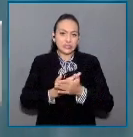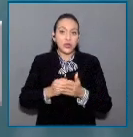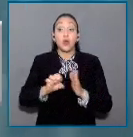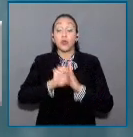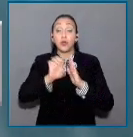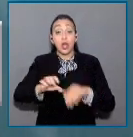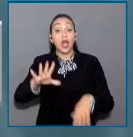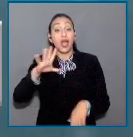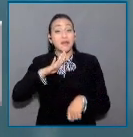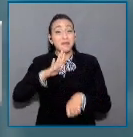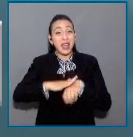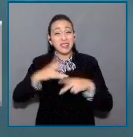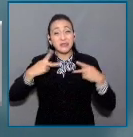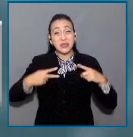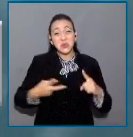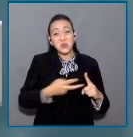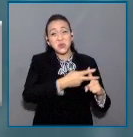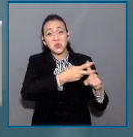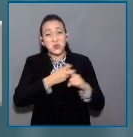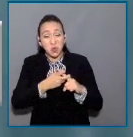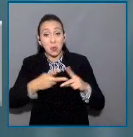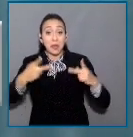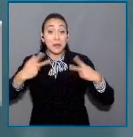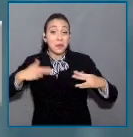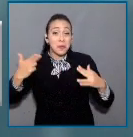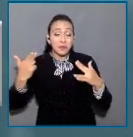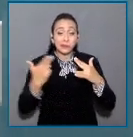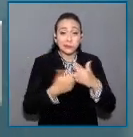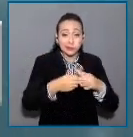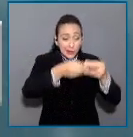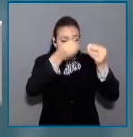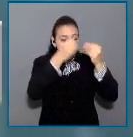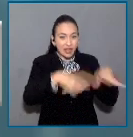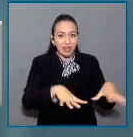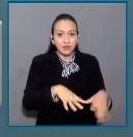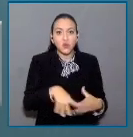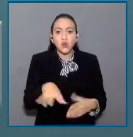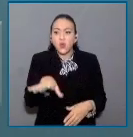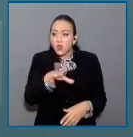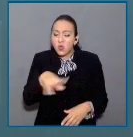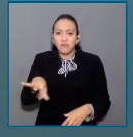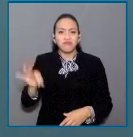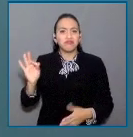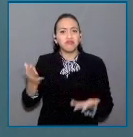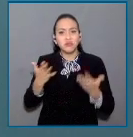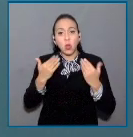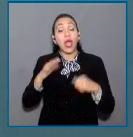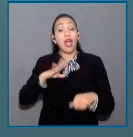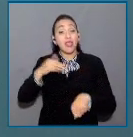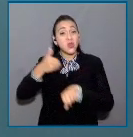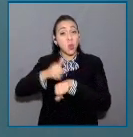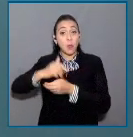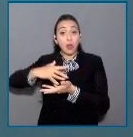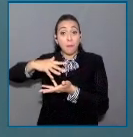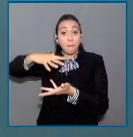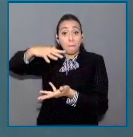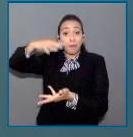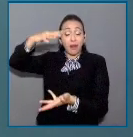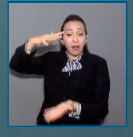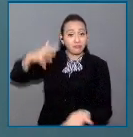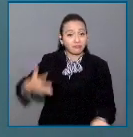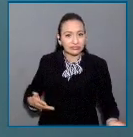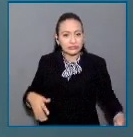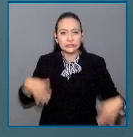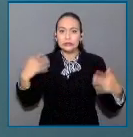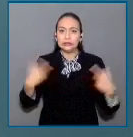desaparición es una cuestión que está terrible, pese a que hay una estabilización de las cifras de homicidio doloso, que bueno, pues tenemos un